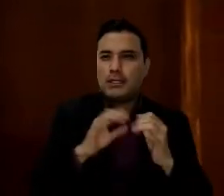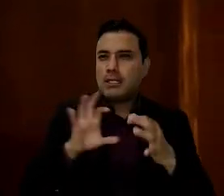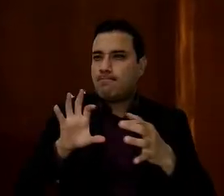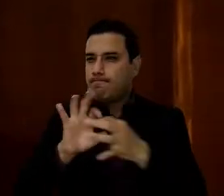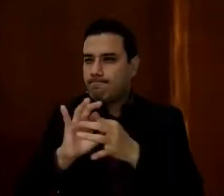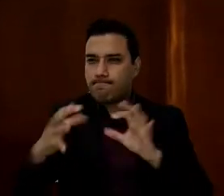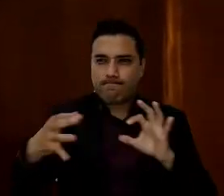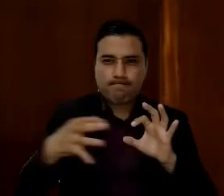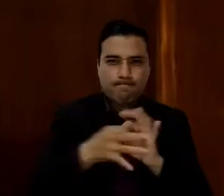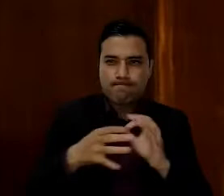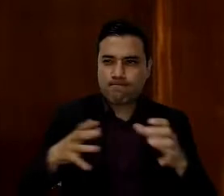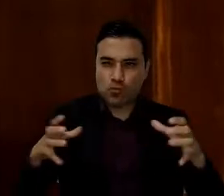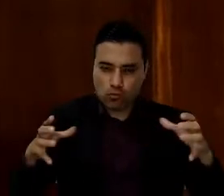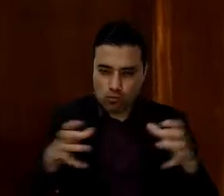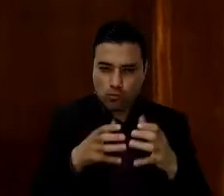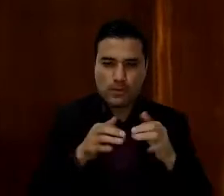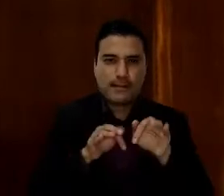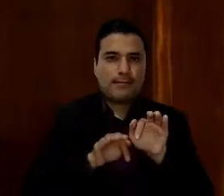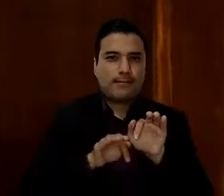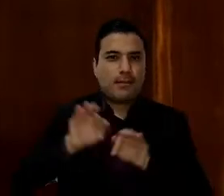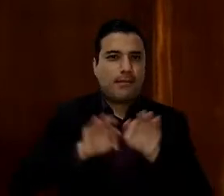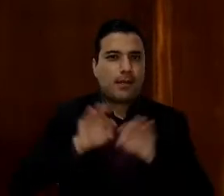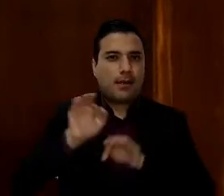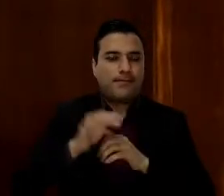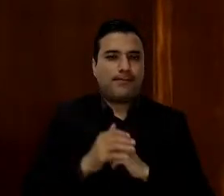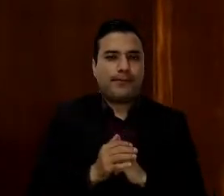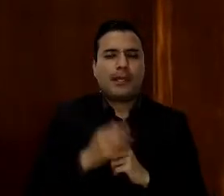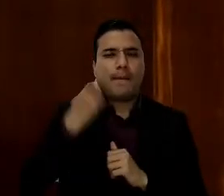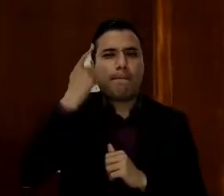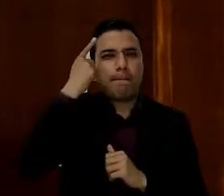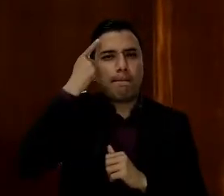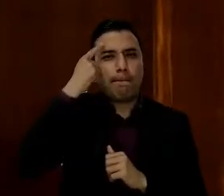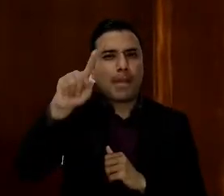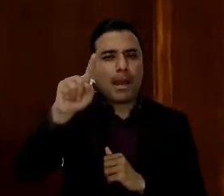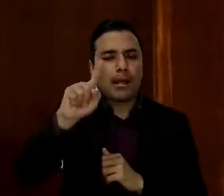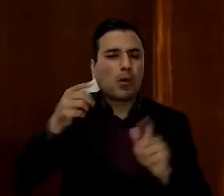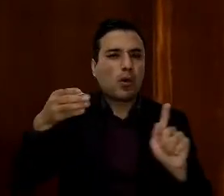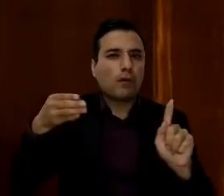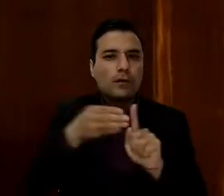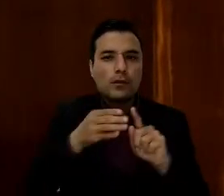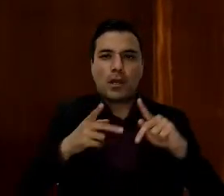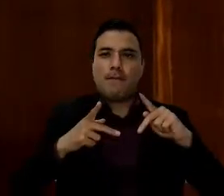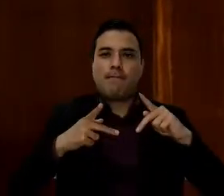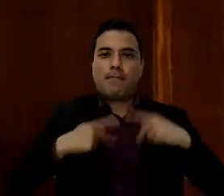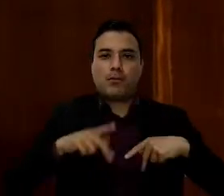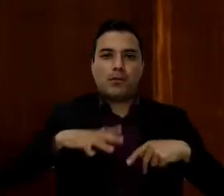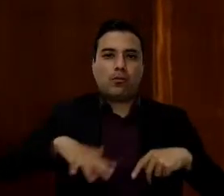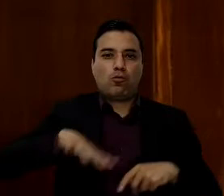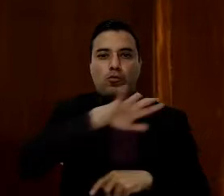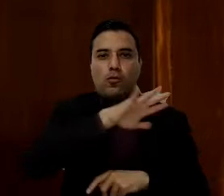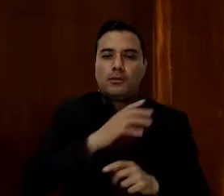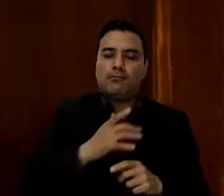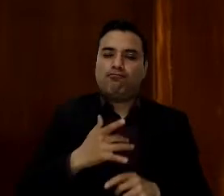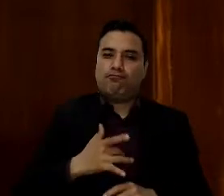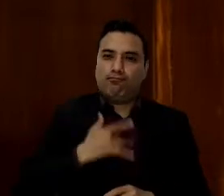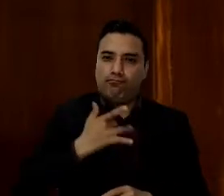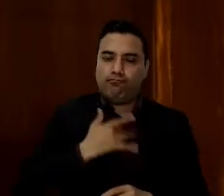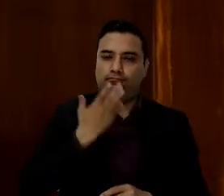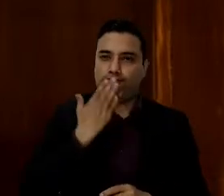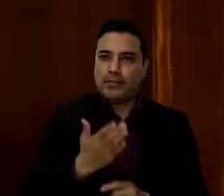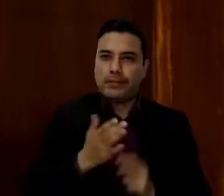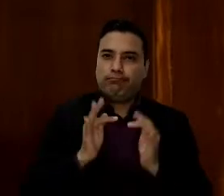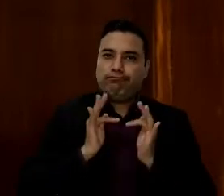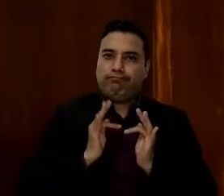y órdenes de gobierno que persiguen el supuesto de lograr el bienestar de la ciudadanía. En